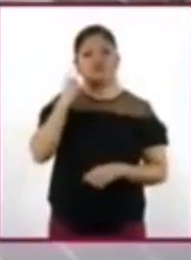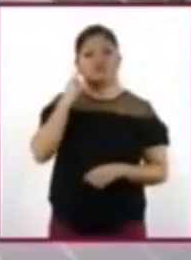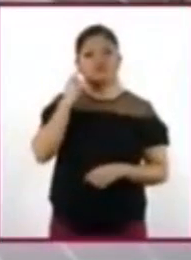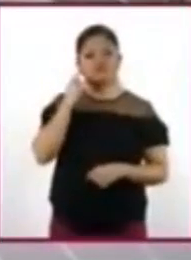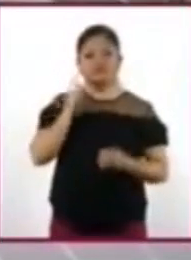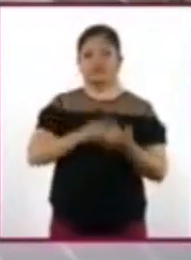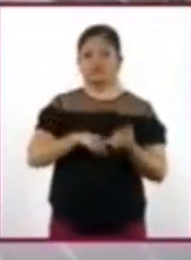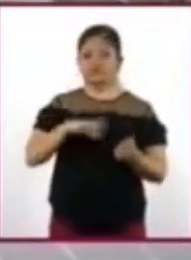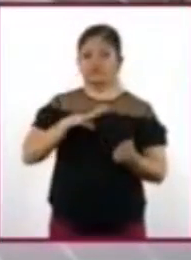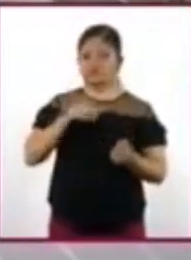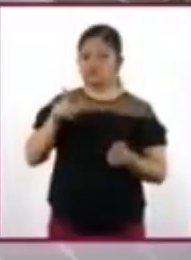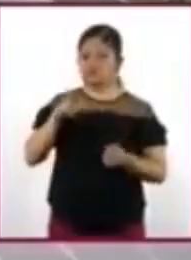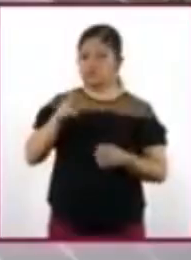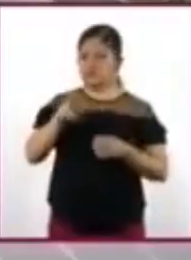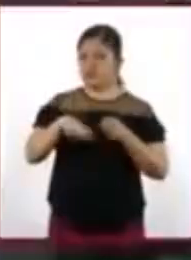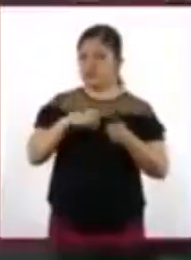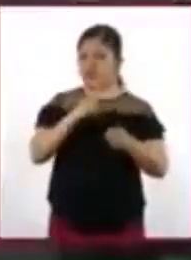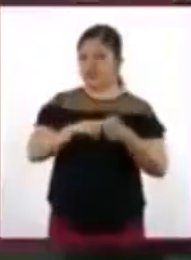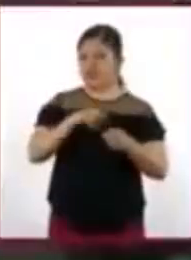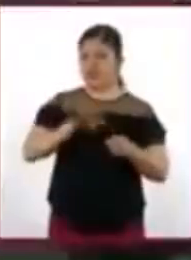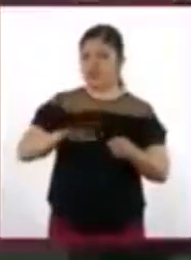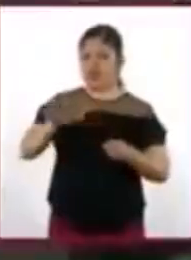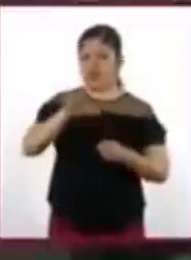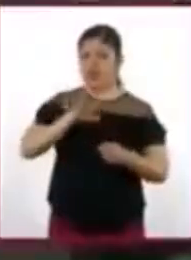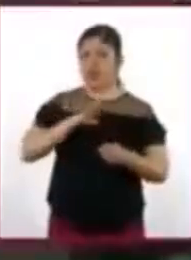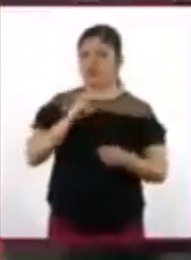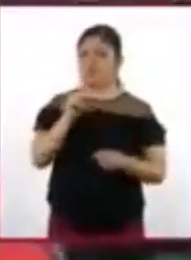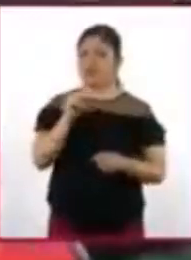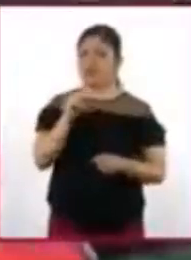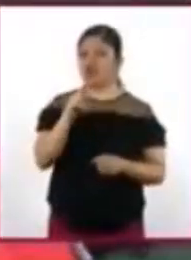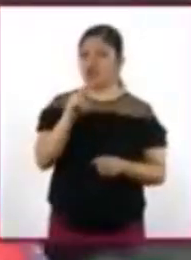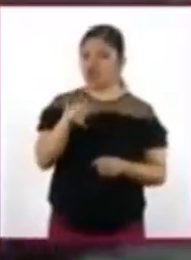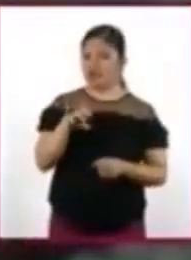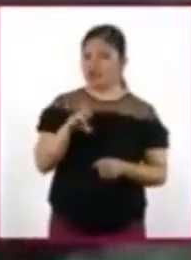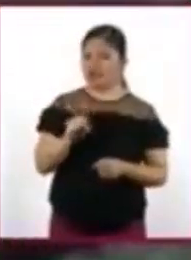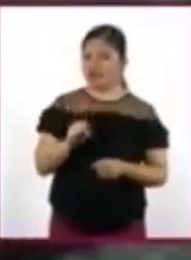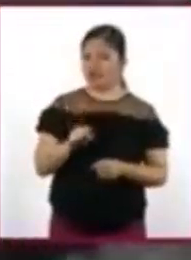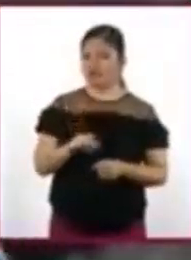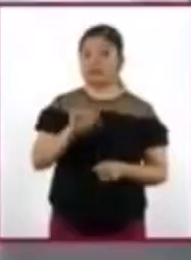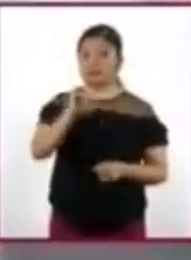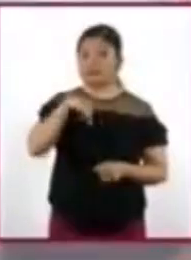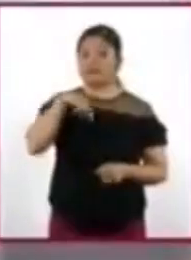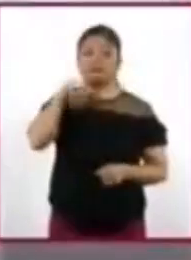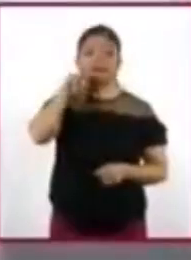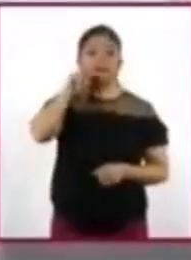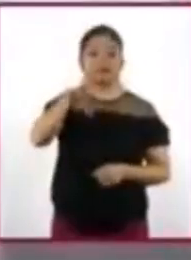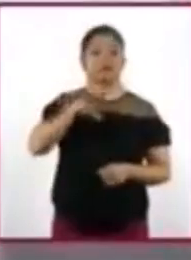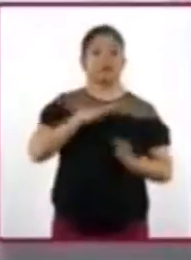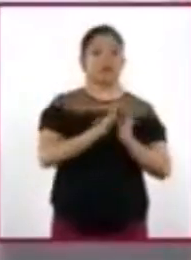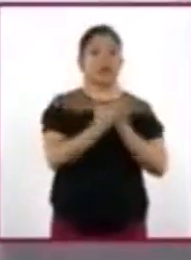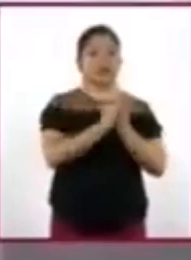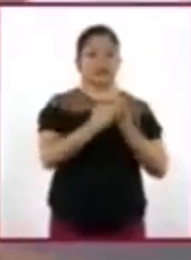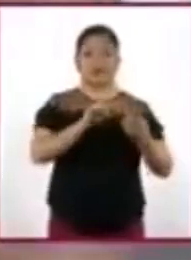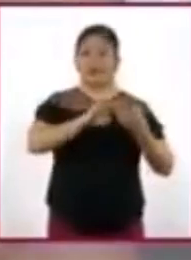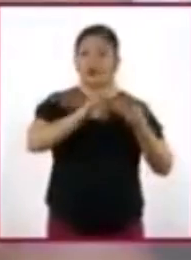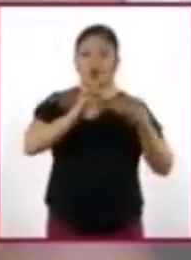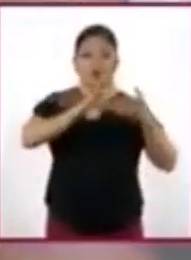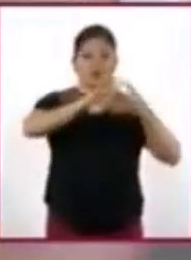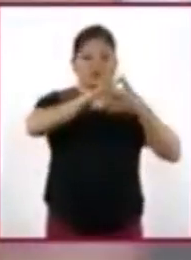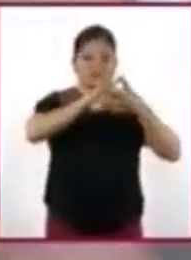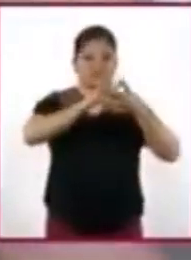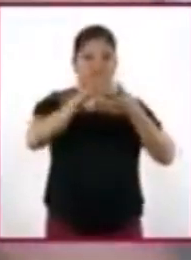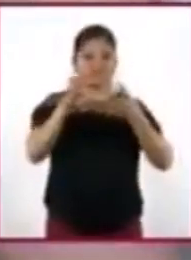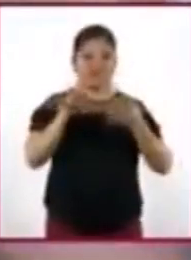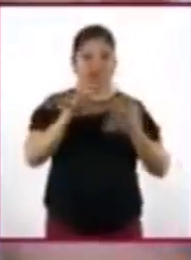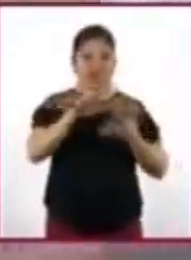naturaleza presentan patrones o regularidades. Sí, yo los he visto. Mira, como en mi libro. En las telarañas, en las manchas